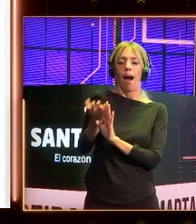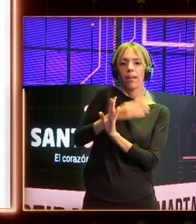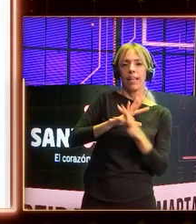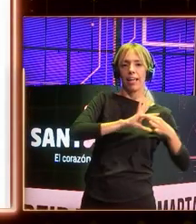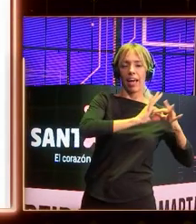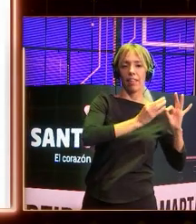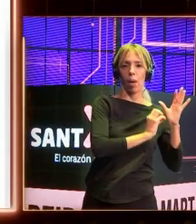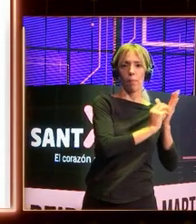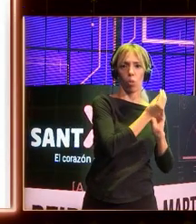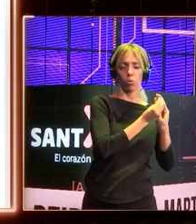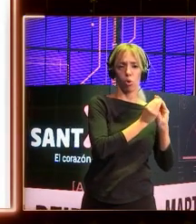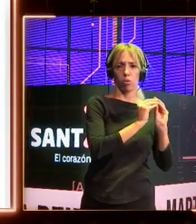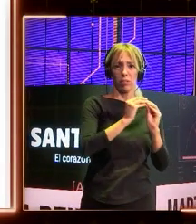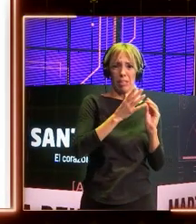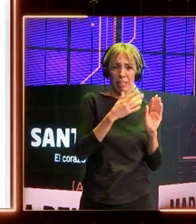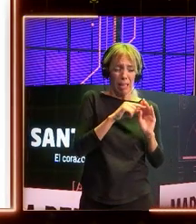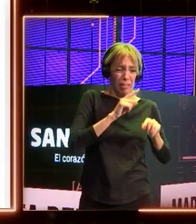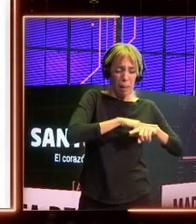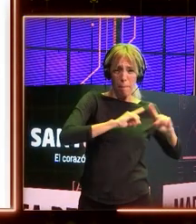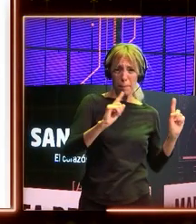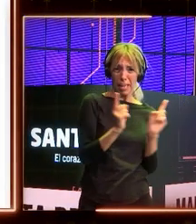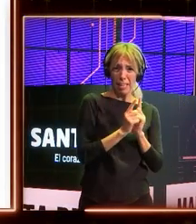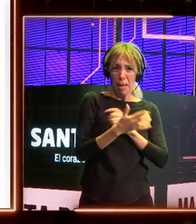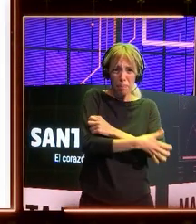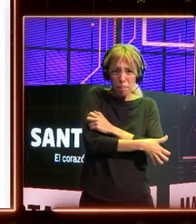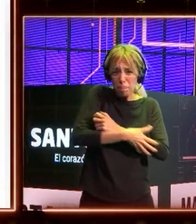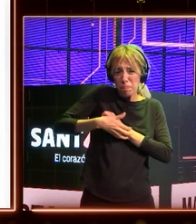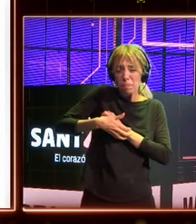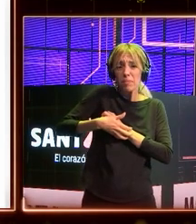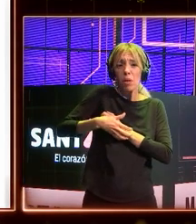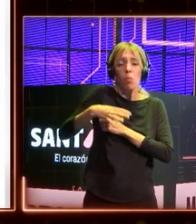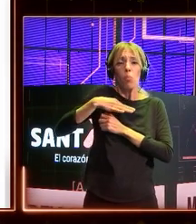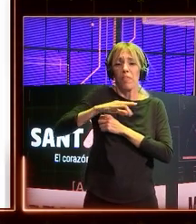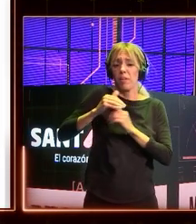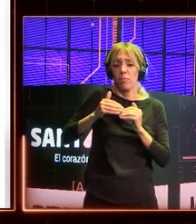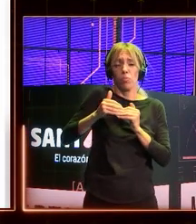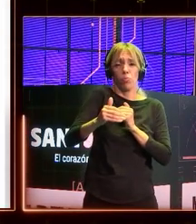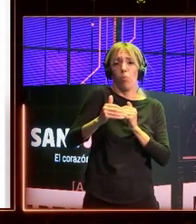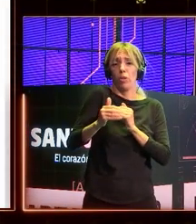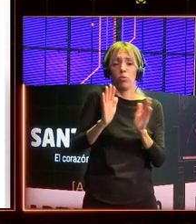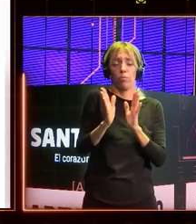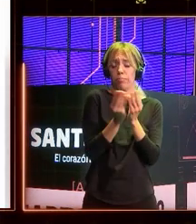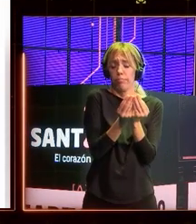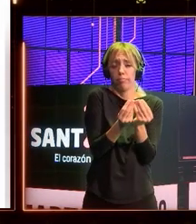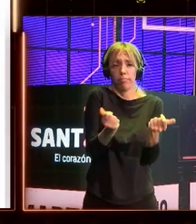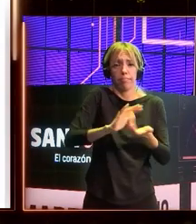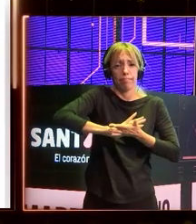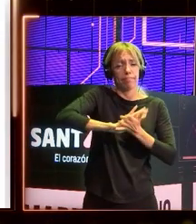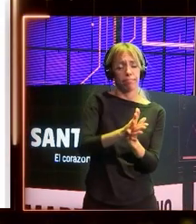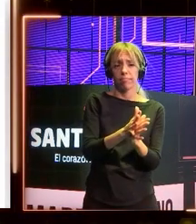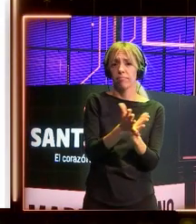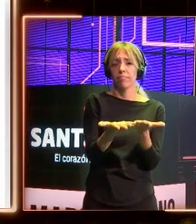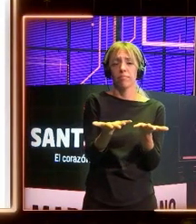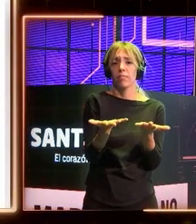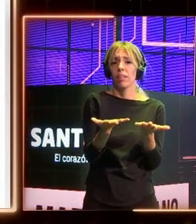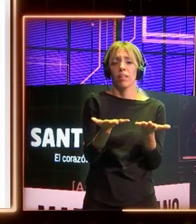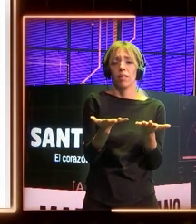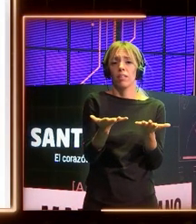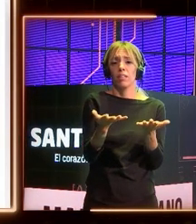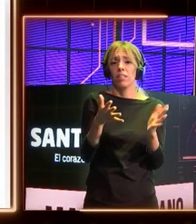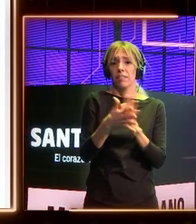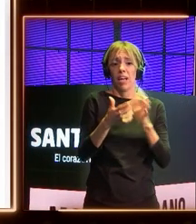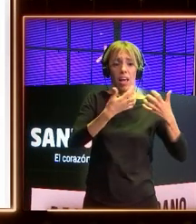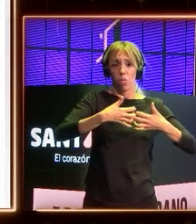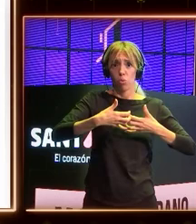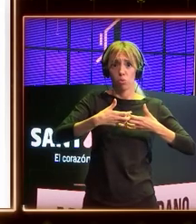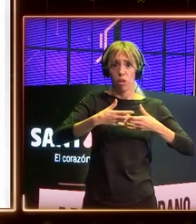que es tan pequeña y precaria que puede desaparecer en cualquier momento, dejando básicamente tirada a toda la